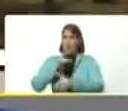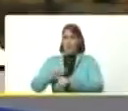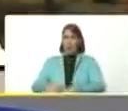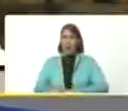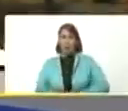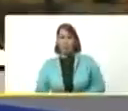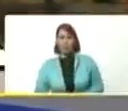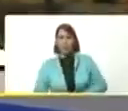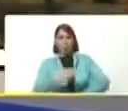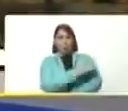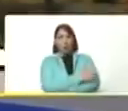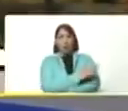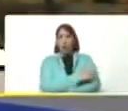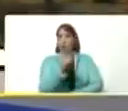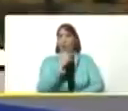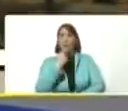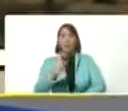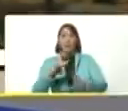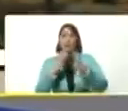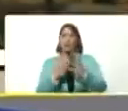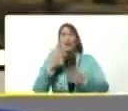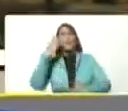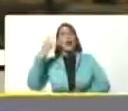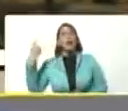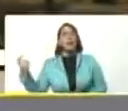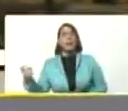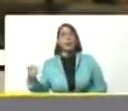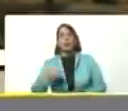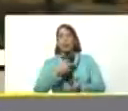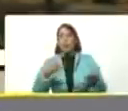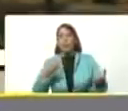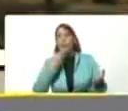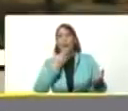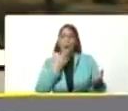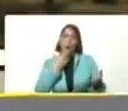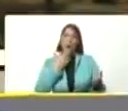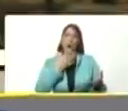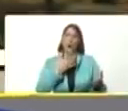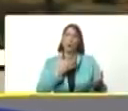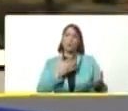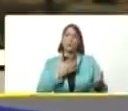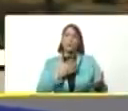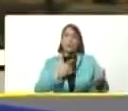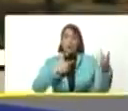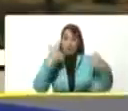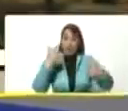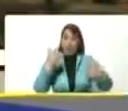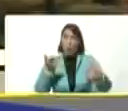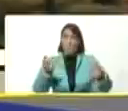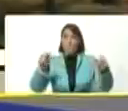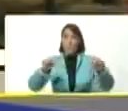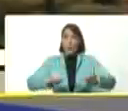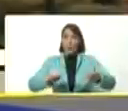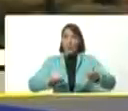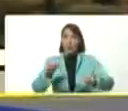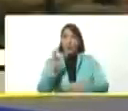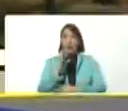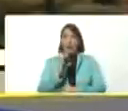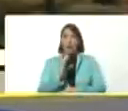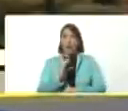en el mundo. Imagínense ustedes que fuera al revés, que el chavismo hubiera perdido Caracas con el 60% en